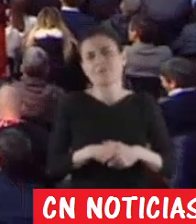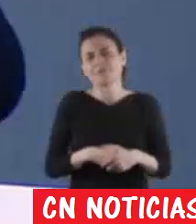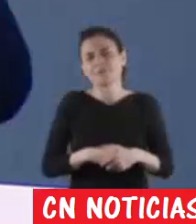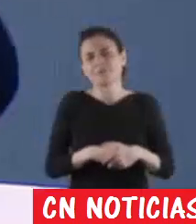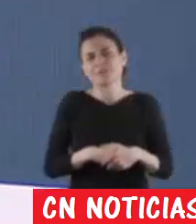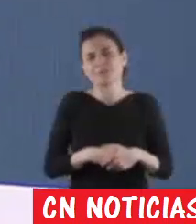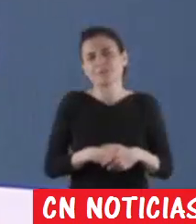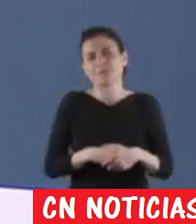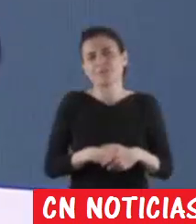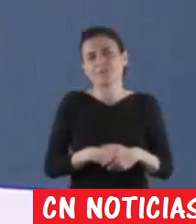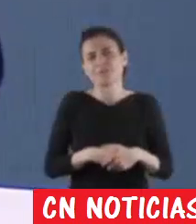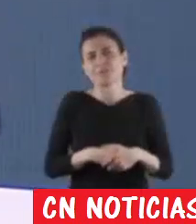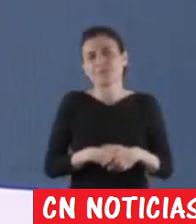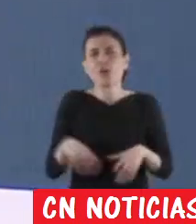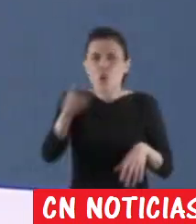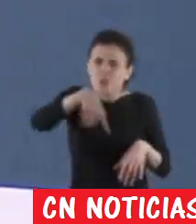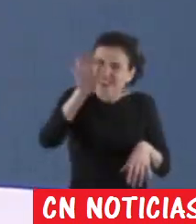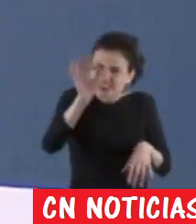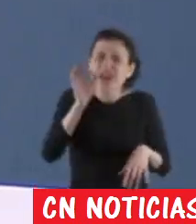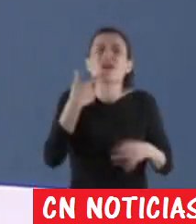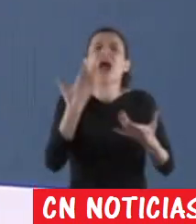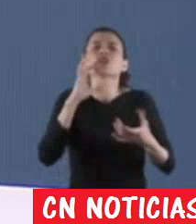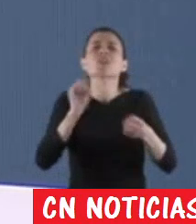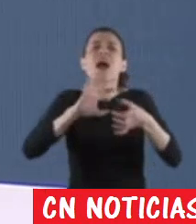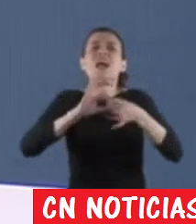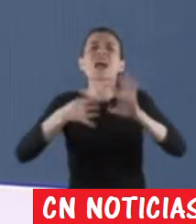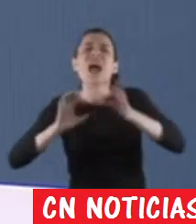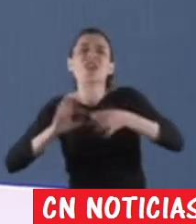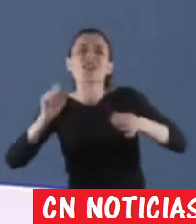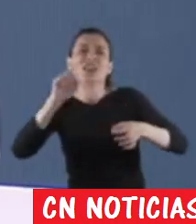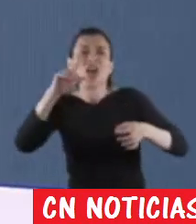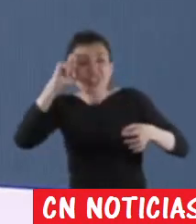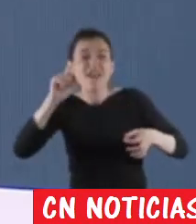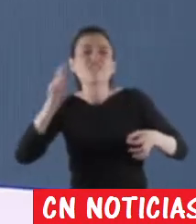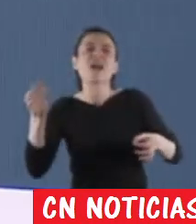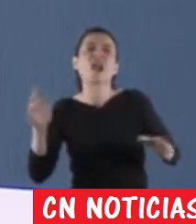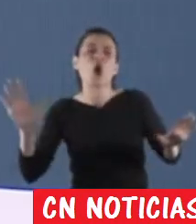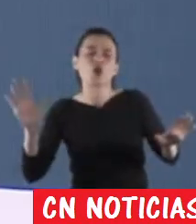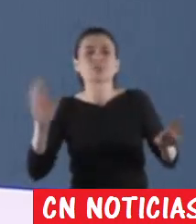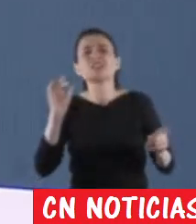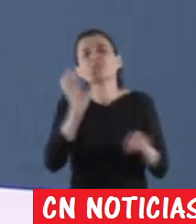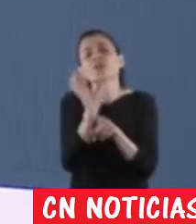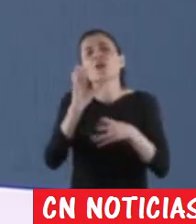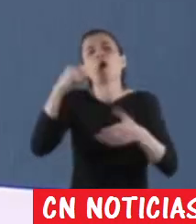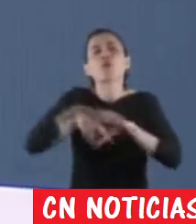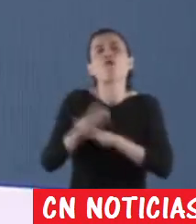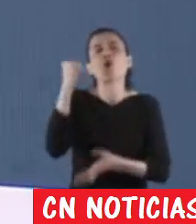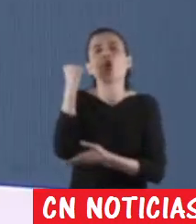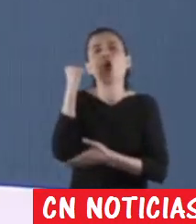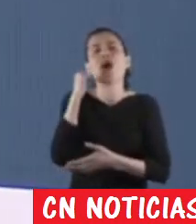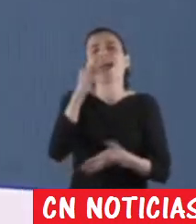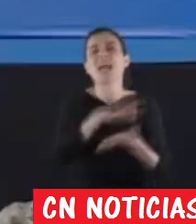ustedes saben que hay algo que se llama cadena de valor. Cadena de valor, es la teoría económica, bueno, pero todos sabemos. ¿Cómo es